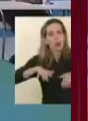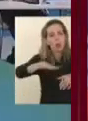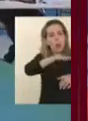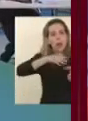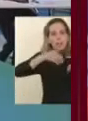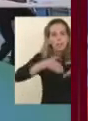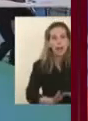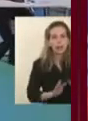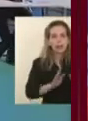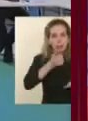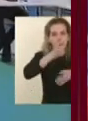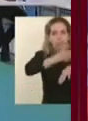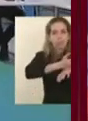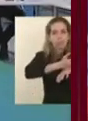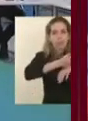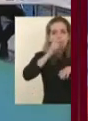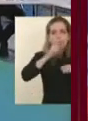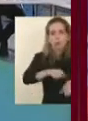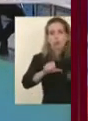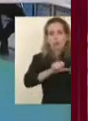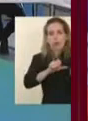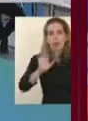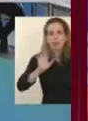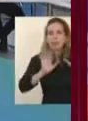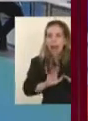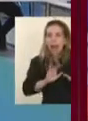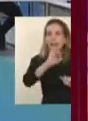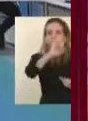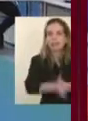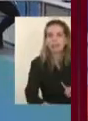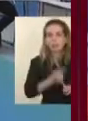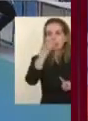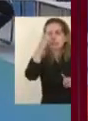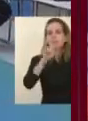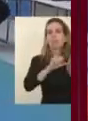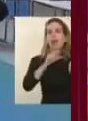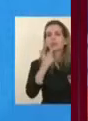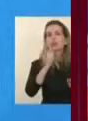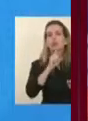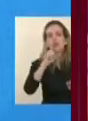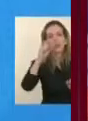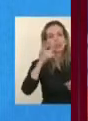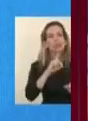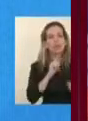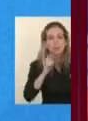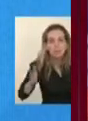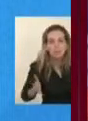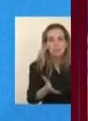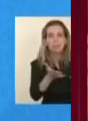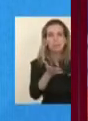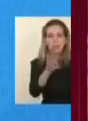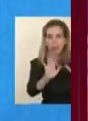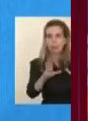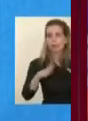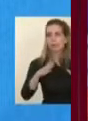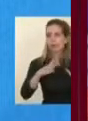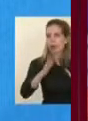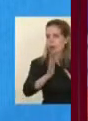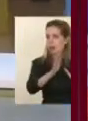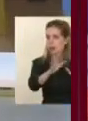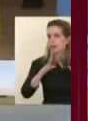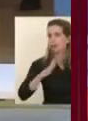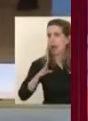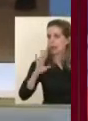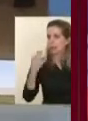licuado de poder al presidente la nación esta es mi lectura y el que no le gusta lo lamento para mi lectura le balearon el día no me escondo detrás de